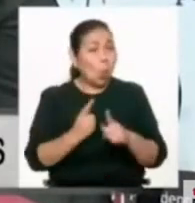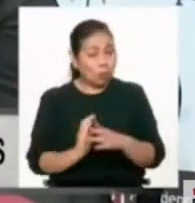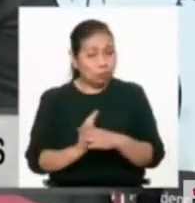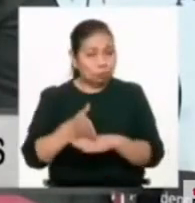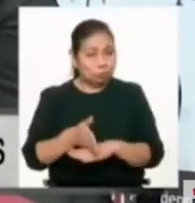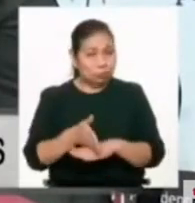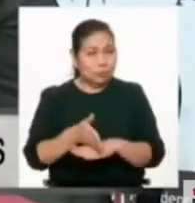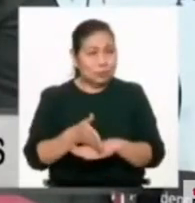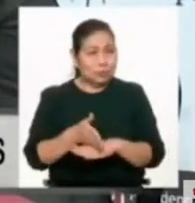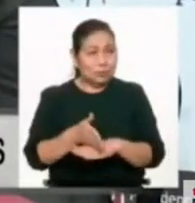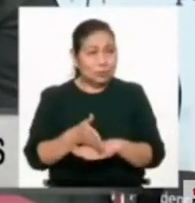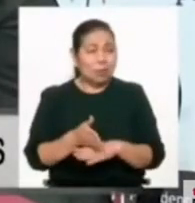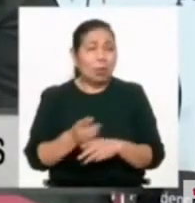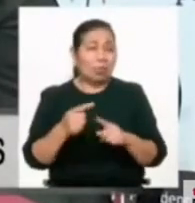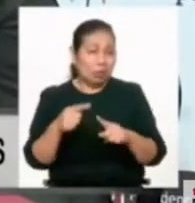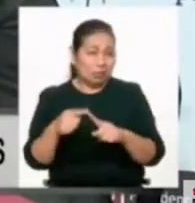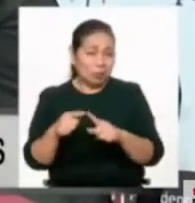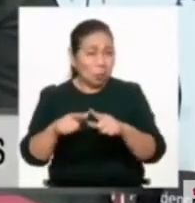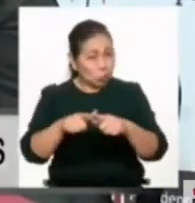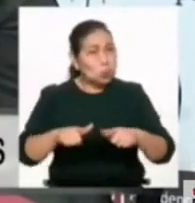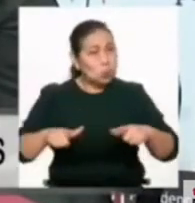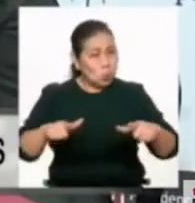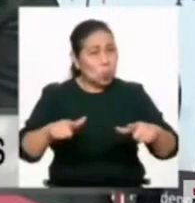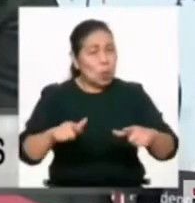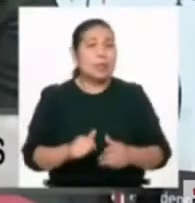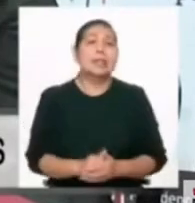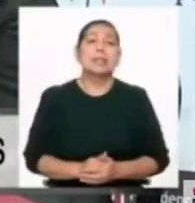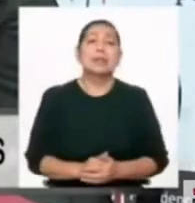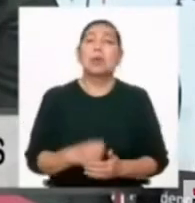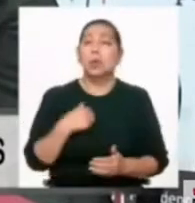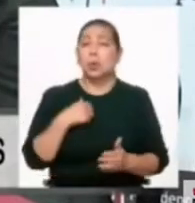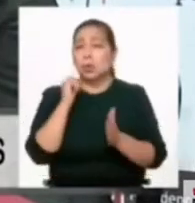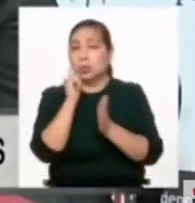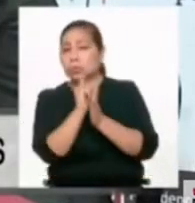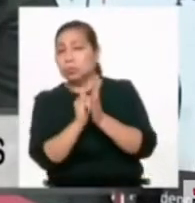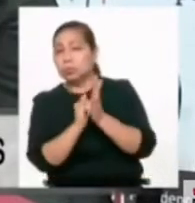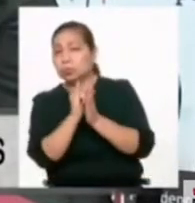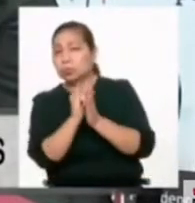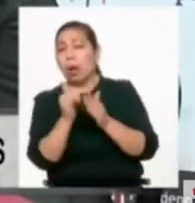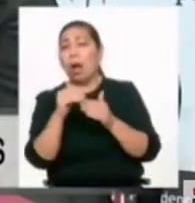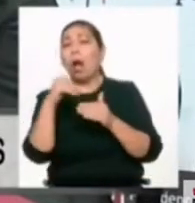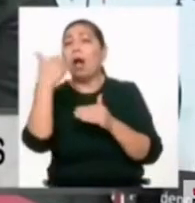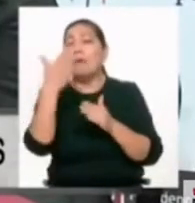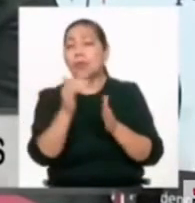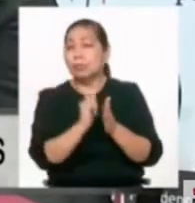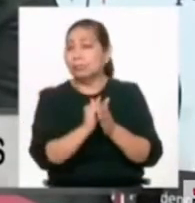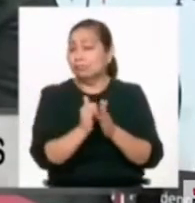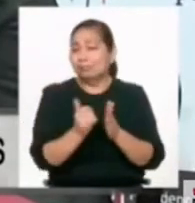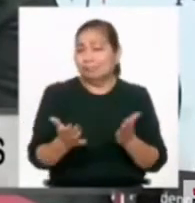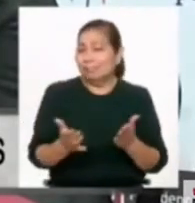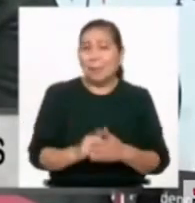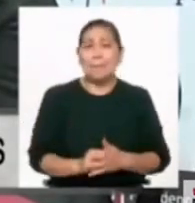ingreso a estos coliseos o donde se realice, tomo imágenes de la población que está afuera, que no es la que ha